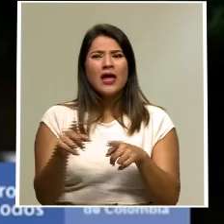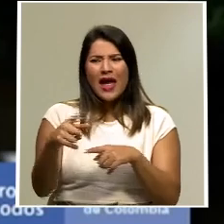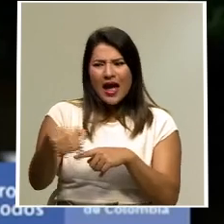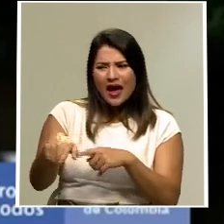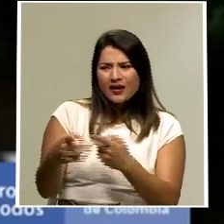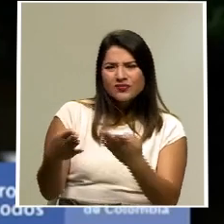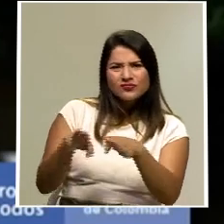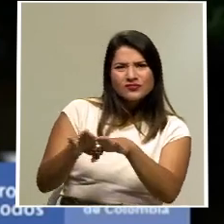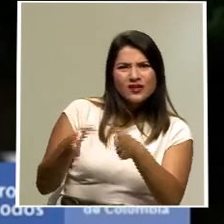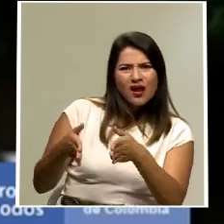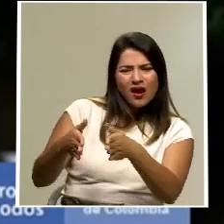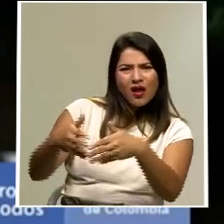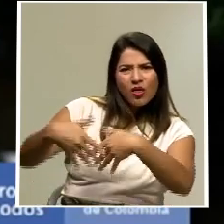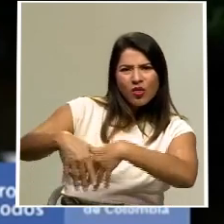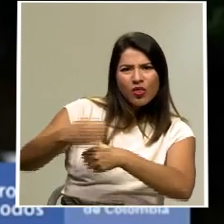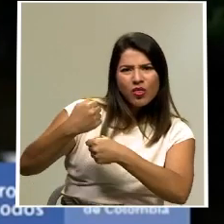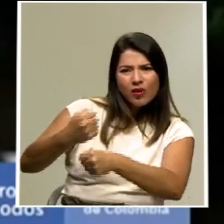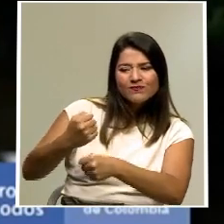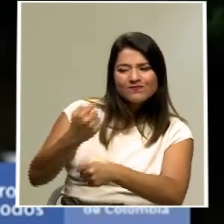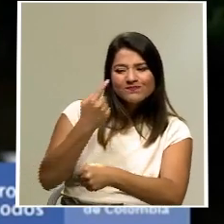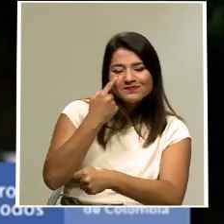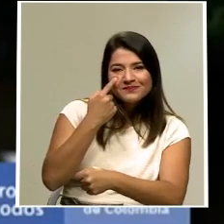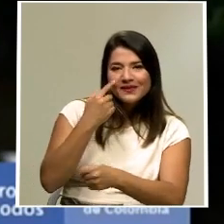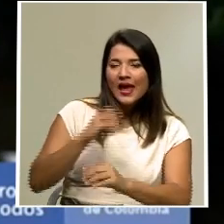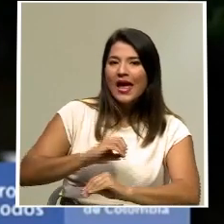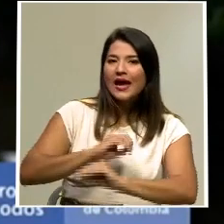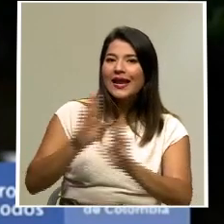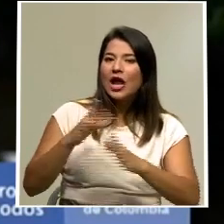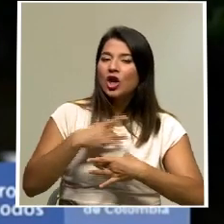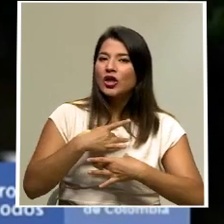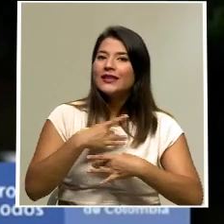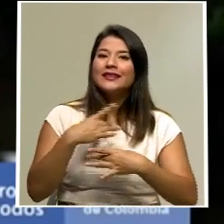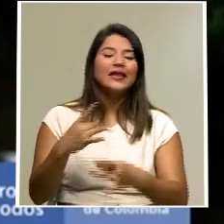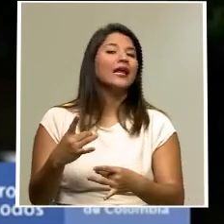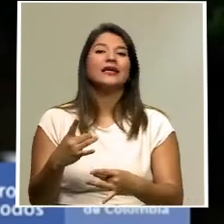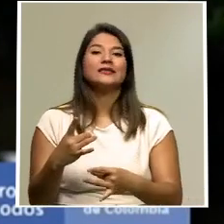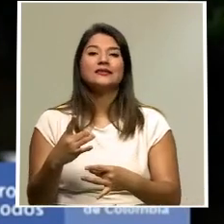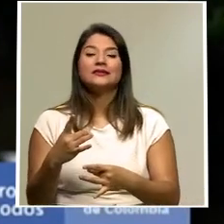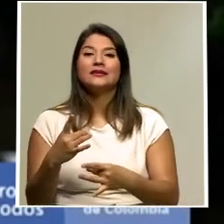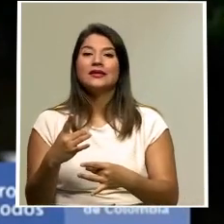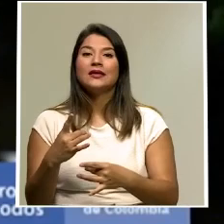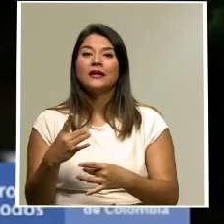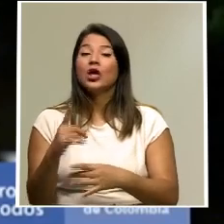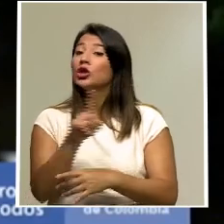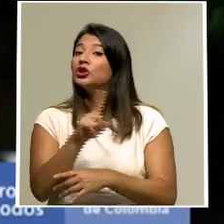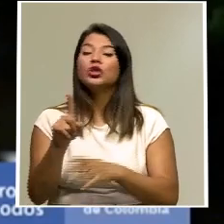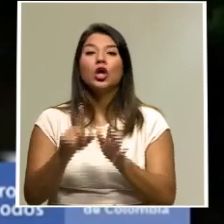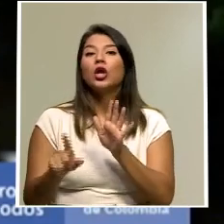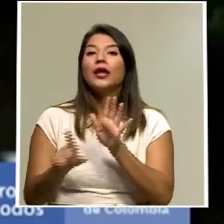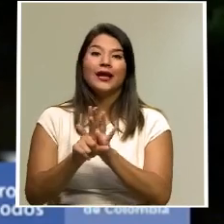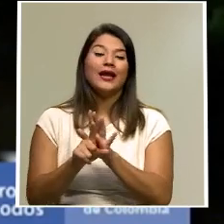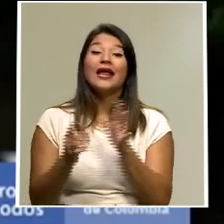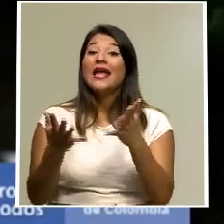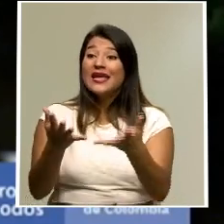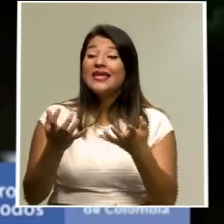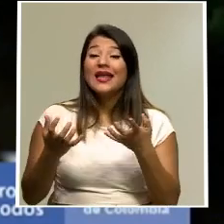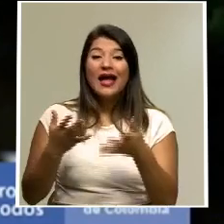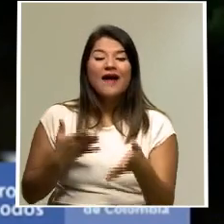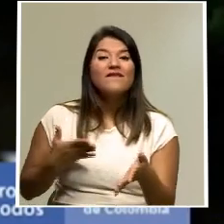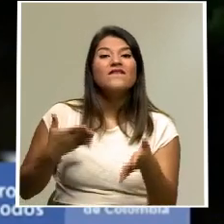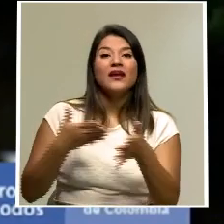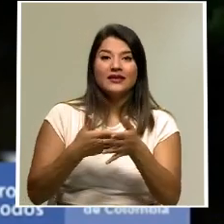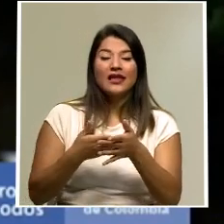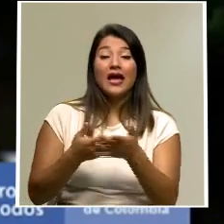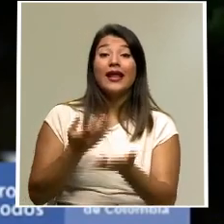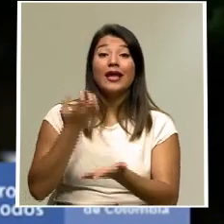bloqueos hay un claro interés criminal de afectar y de sabotear